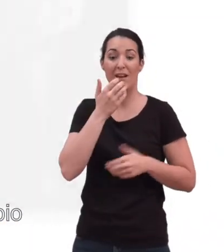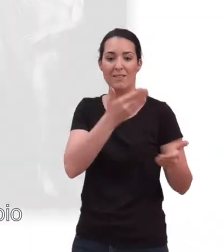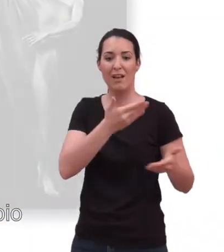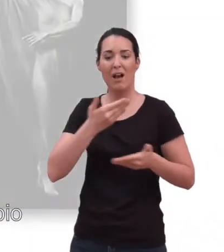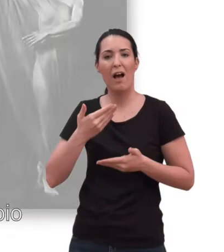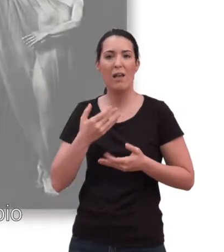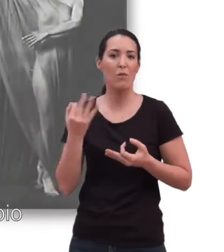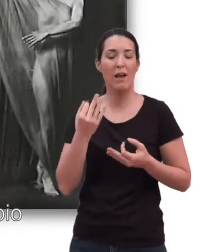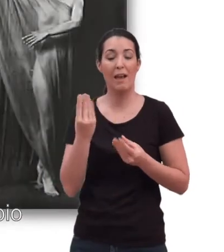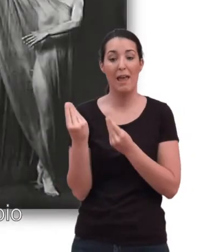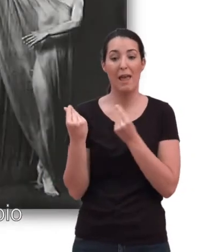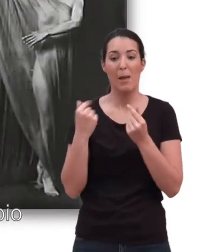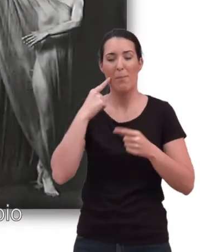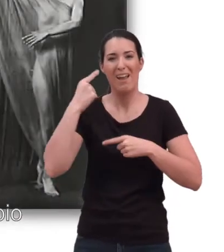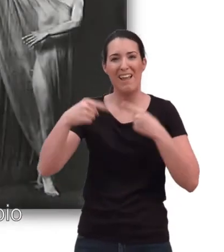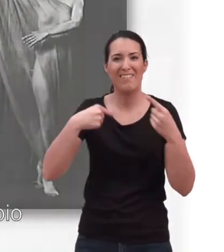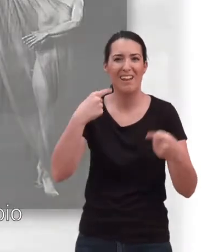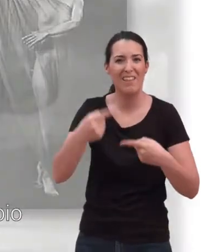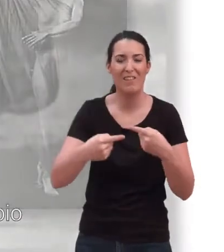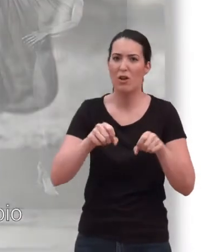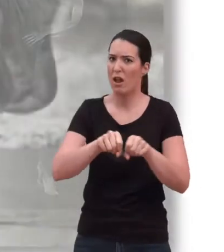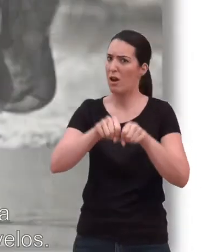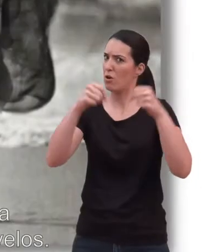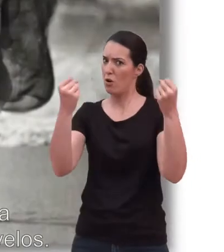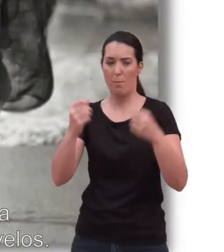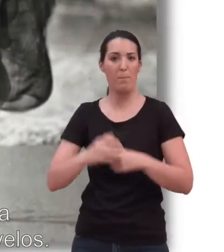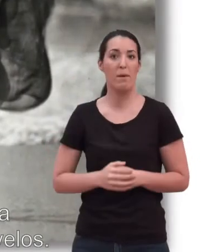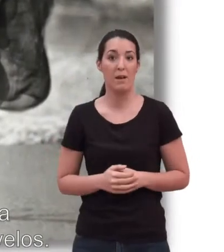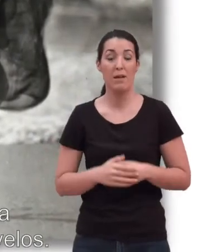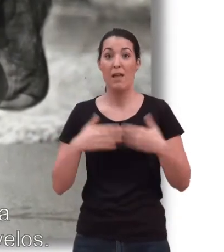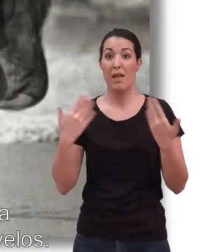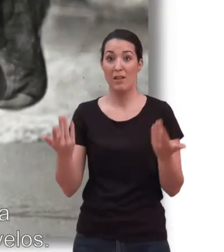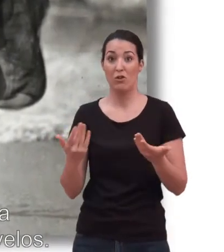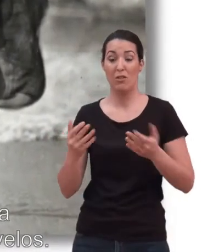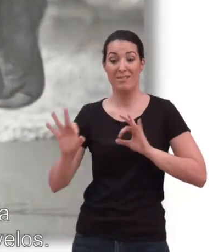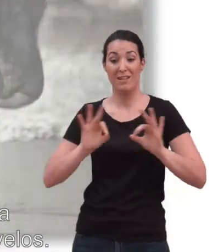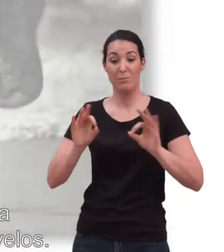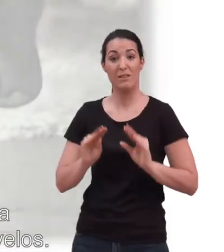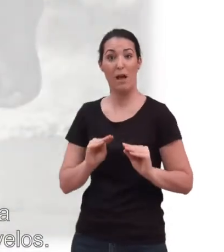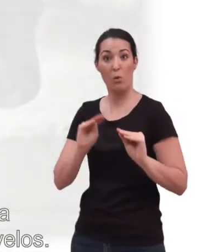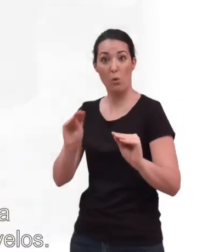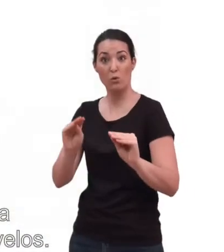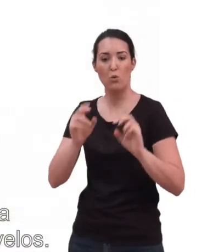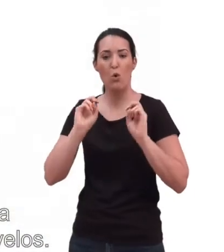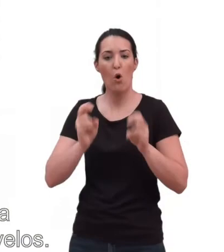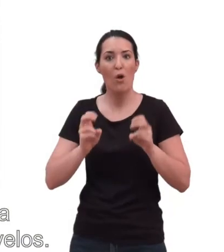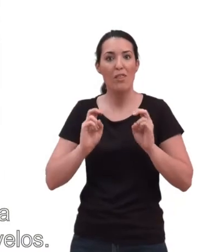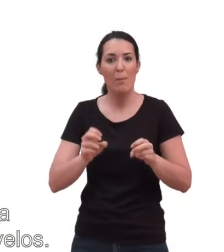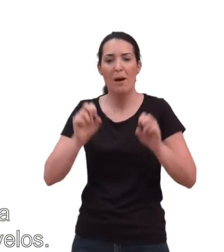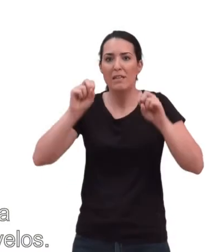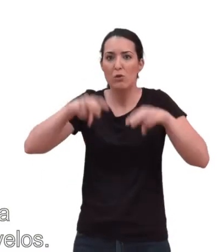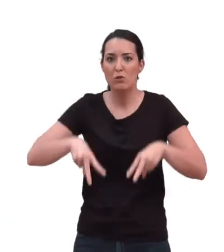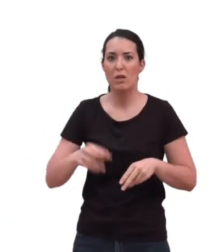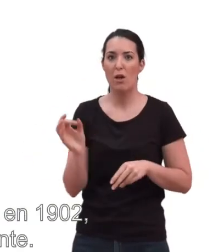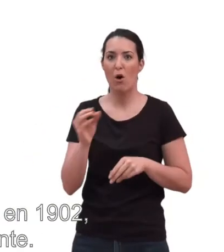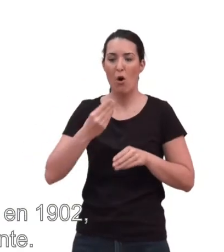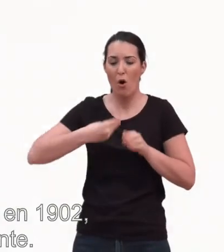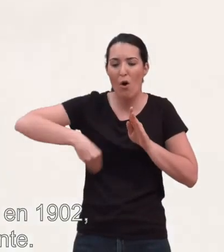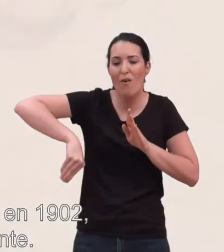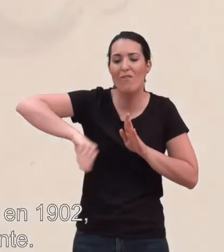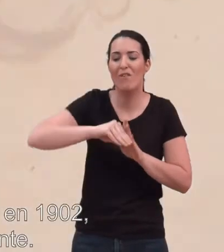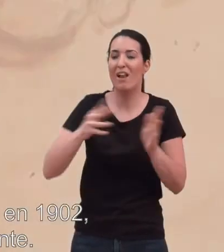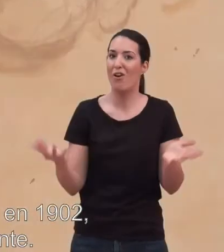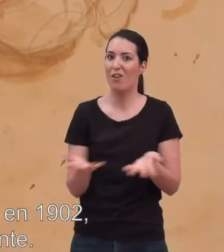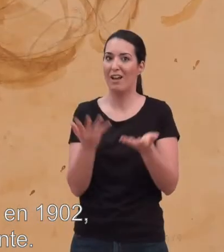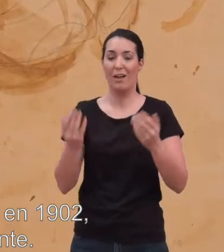encorsetamiento propio de la danza tradicional, saliendo a escena descalza y apenas cubierta con ligeros velos. Desde que se